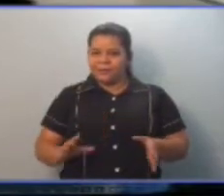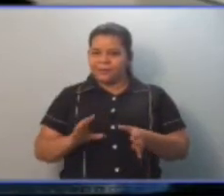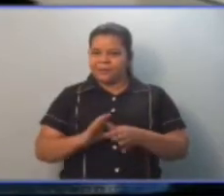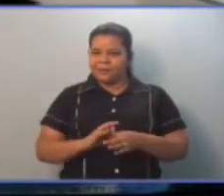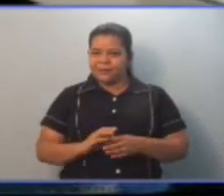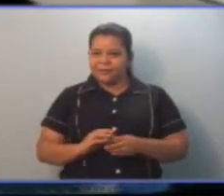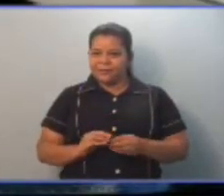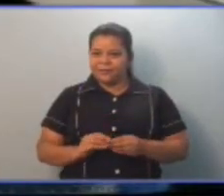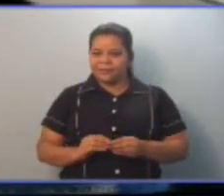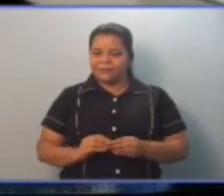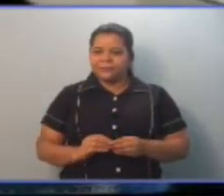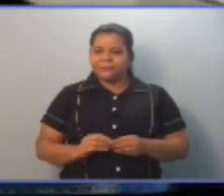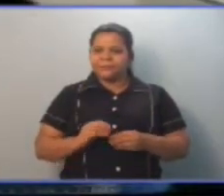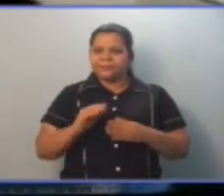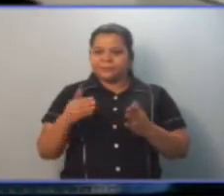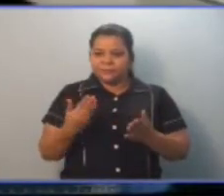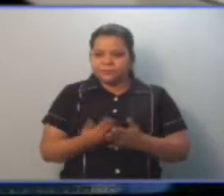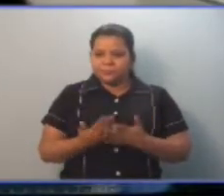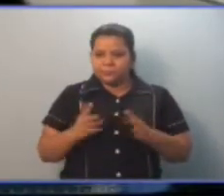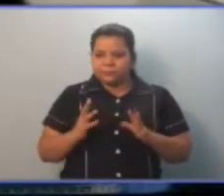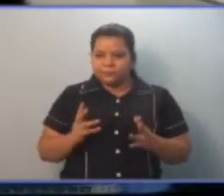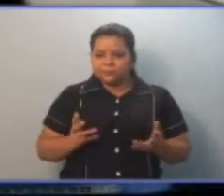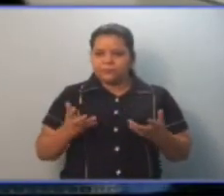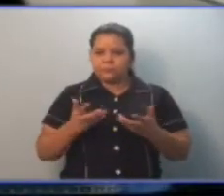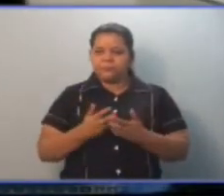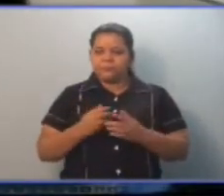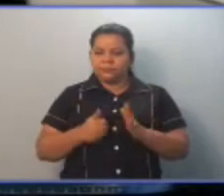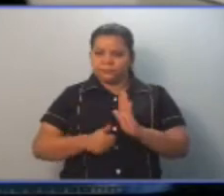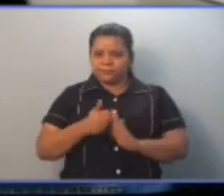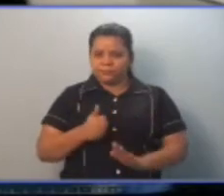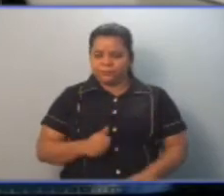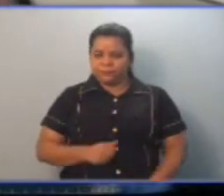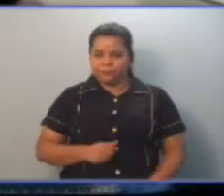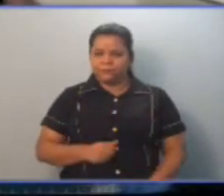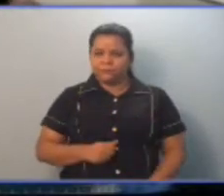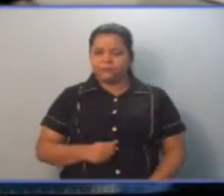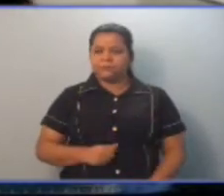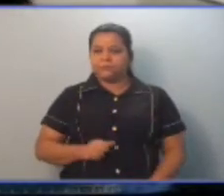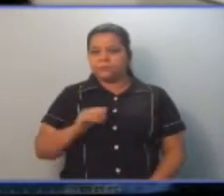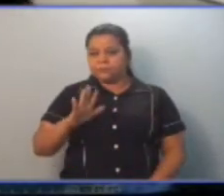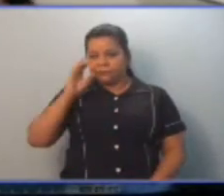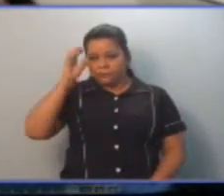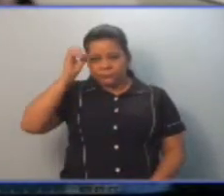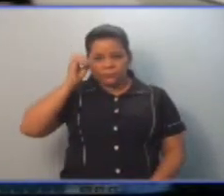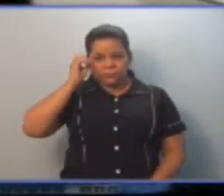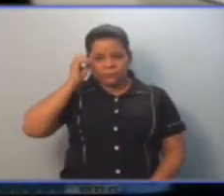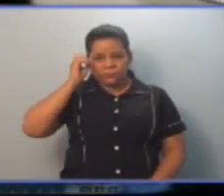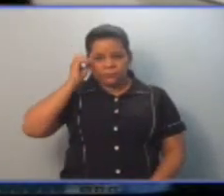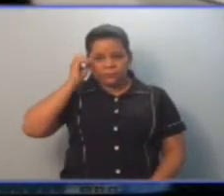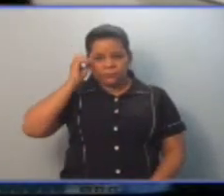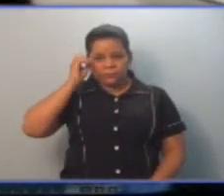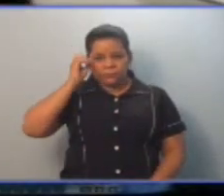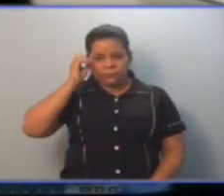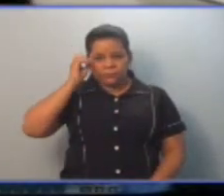En ese sentido, quiero preguntarle si en su opinión algunas